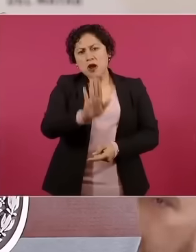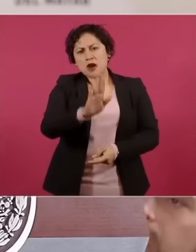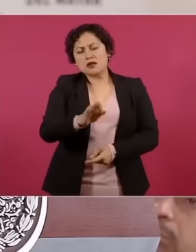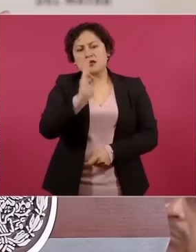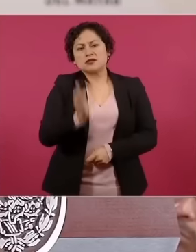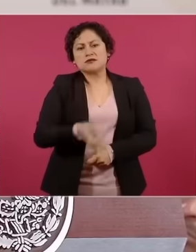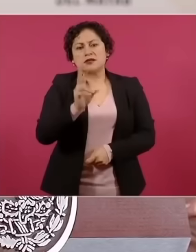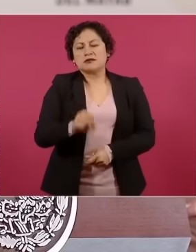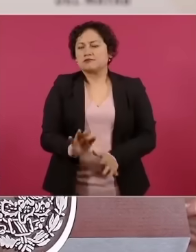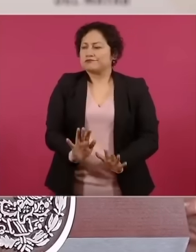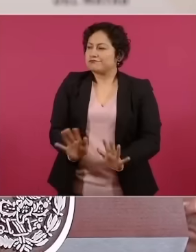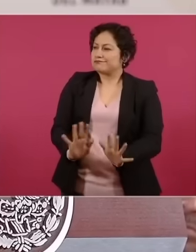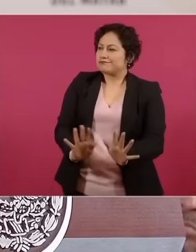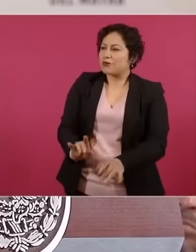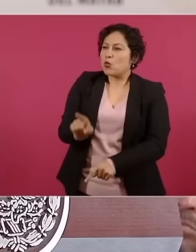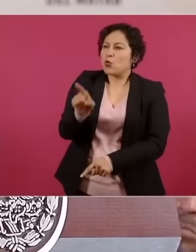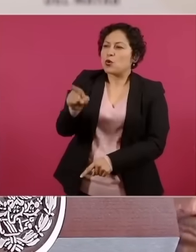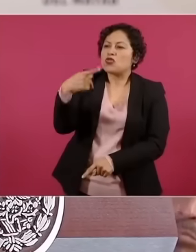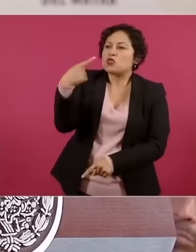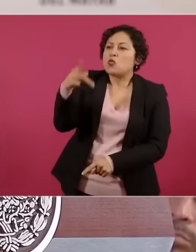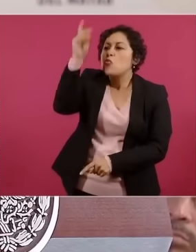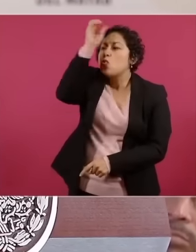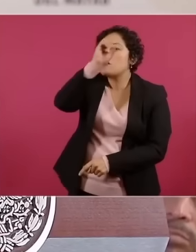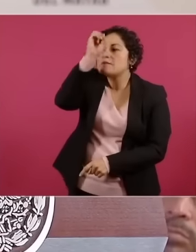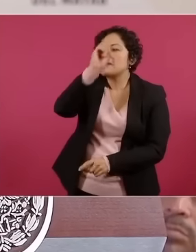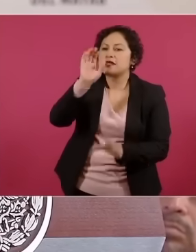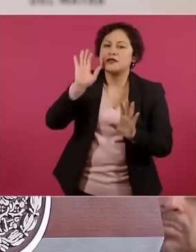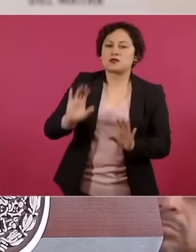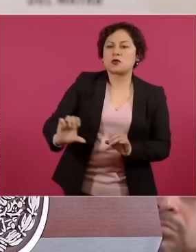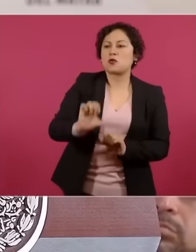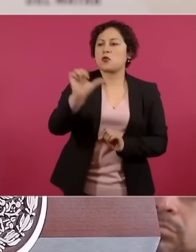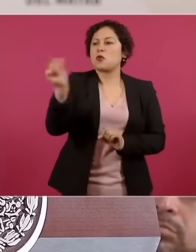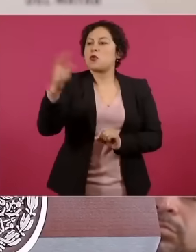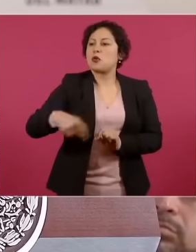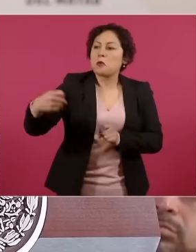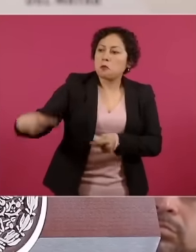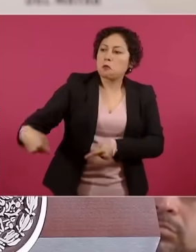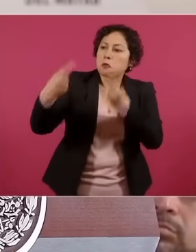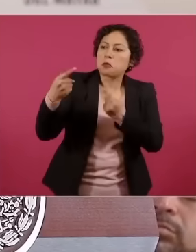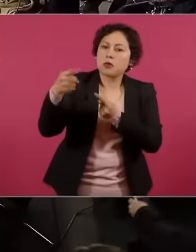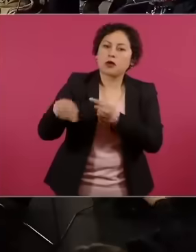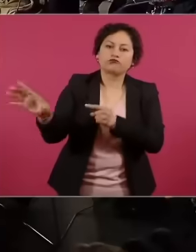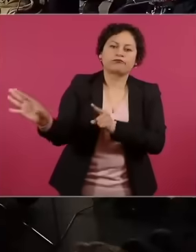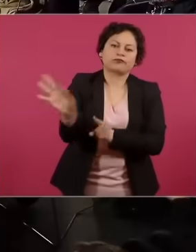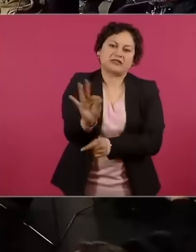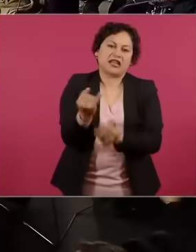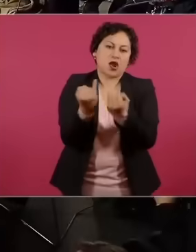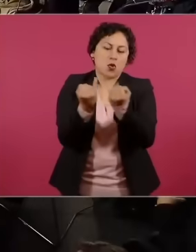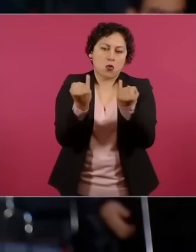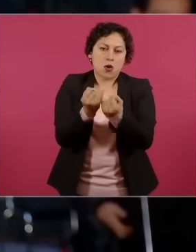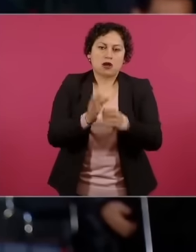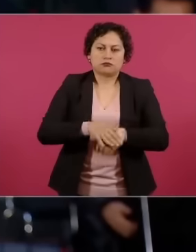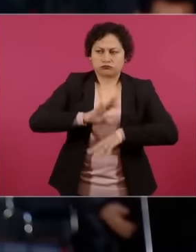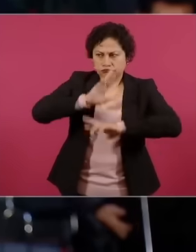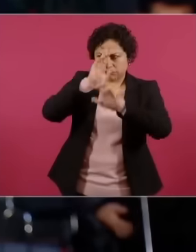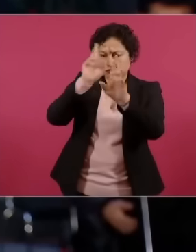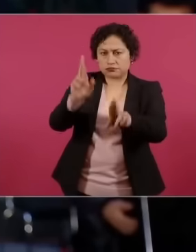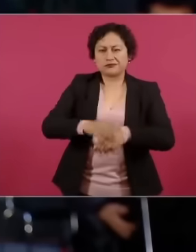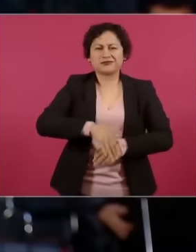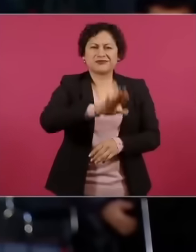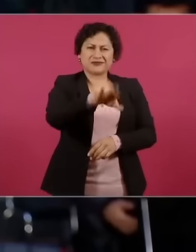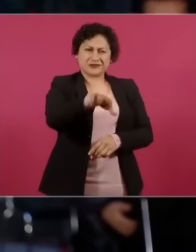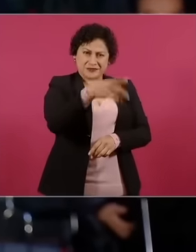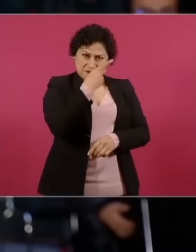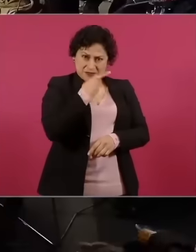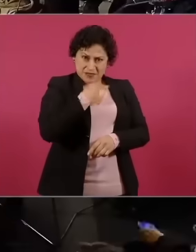visión de nuestros opositores. No, y la respeto, pero no me va a decir que México es un país pacífico. México es un país